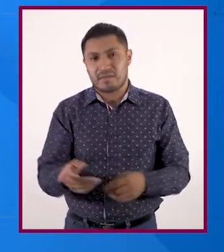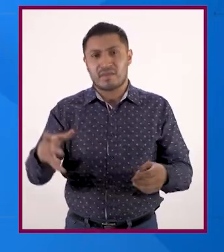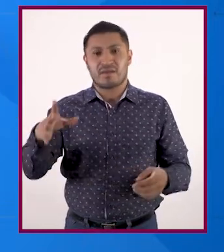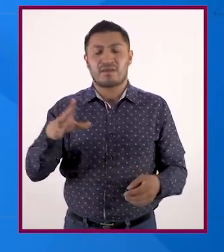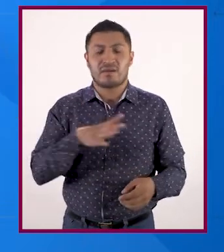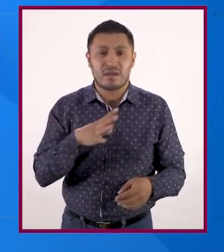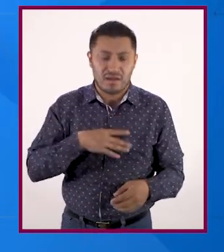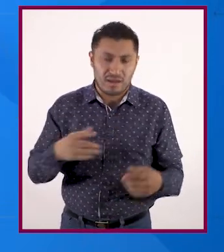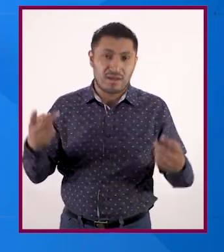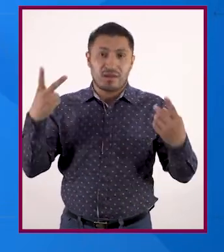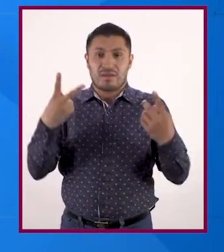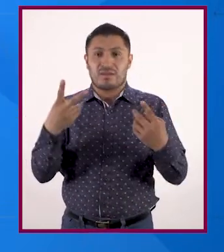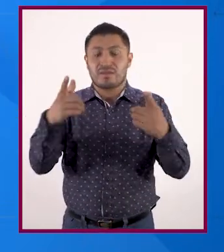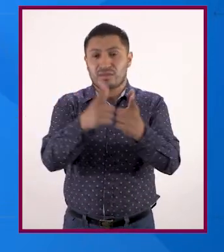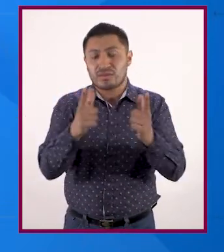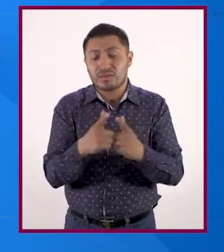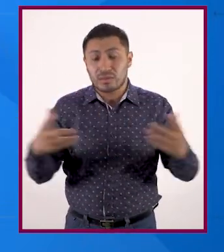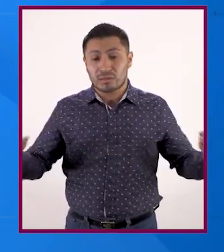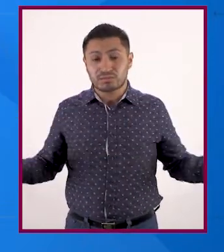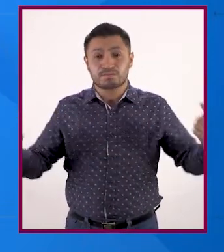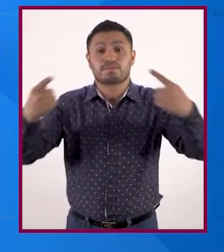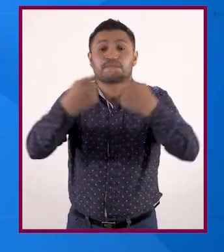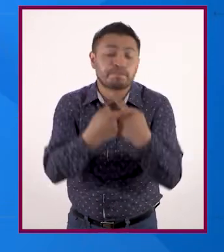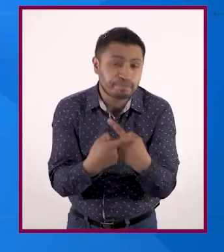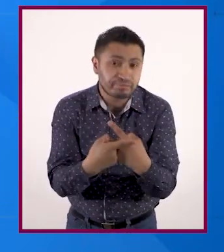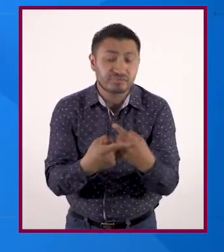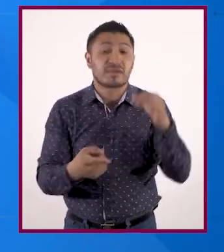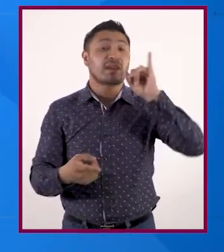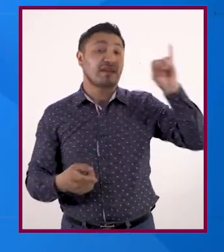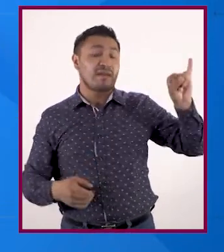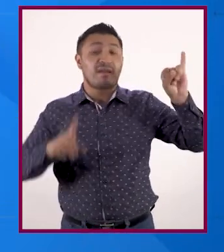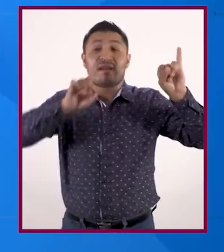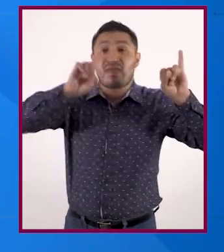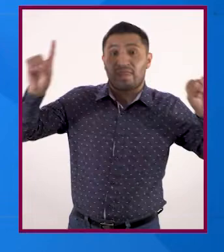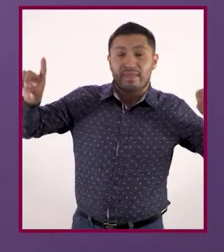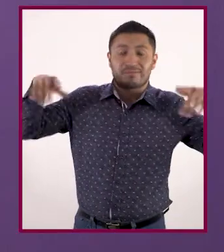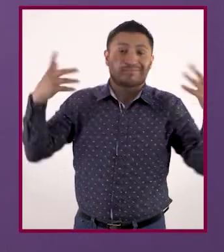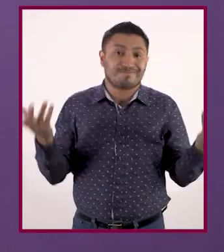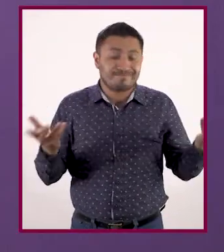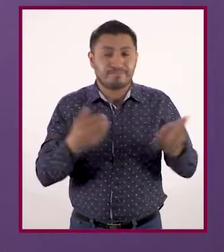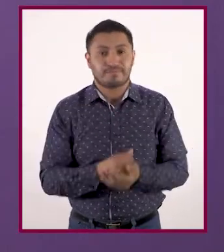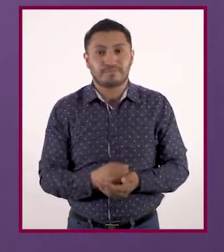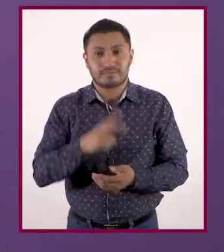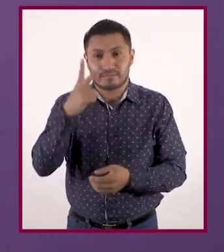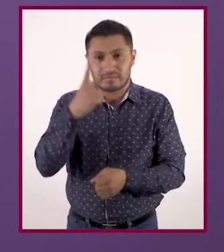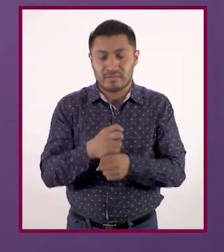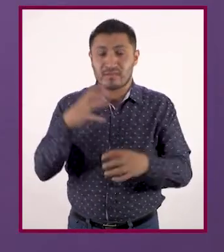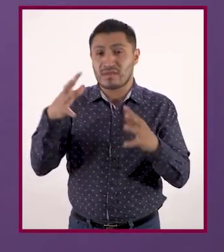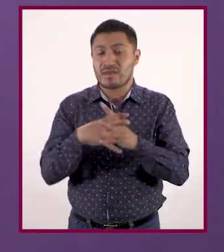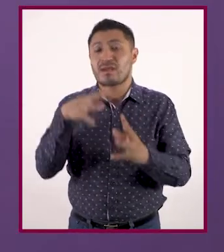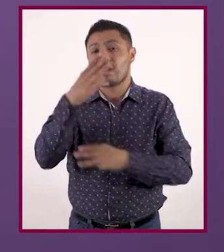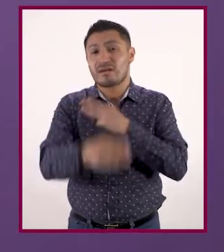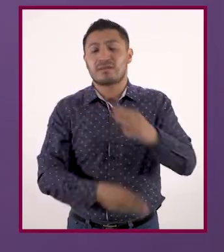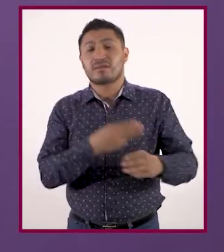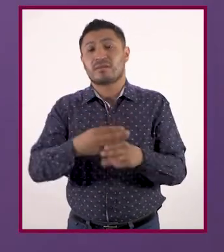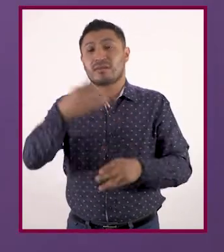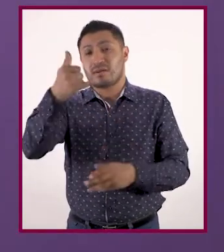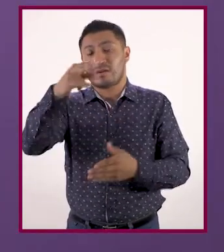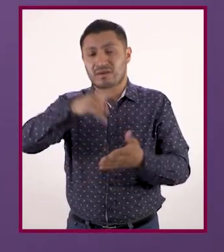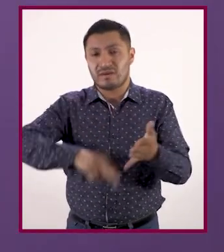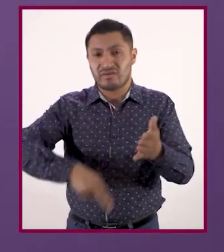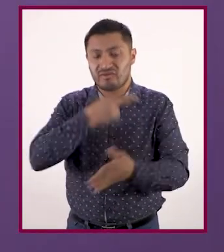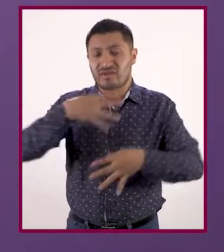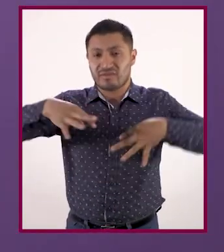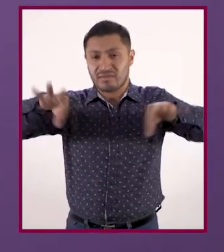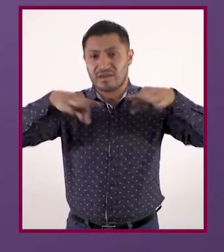cardenistas una reedición de la confrontación entre izquierda y derecha tras la segunda guerra mundial y la firma de los tratados